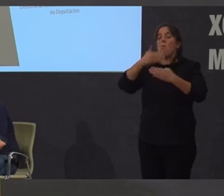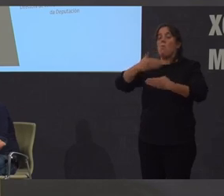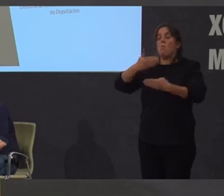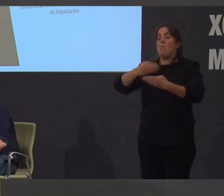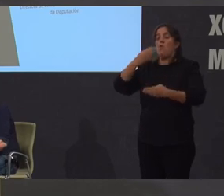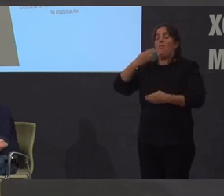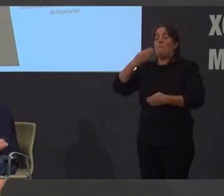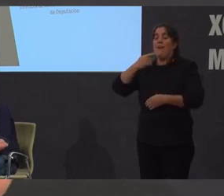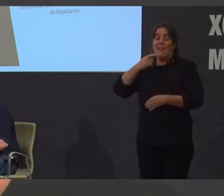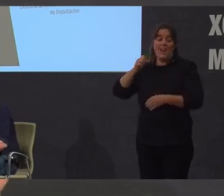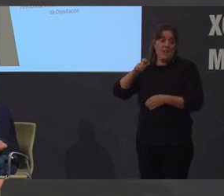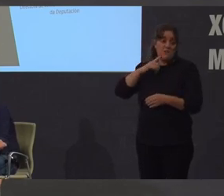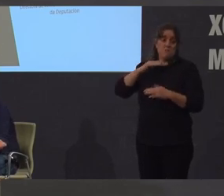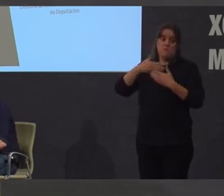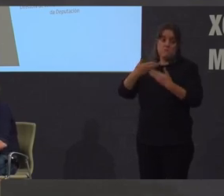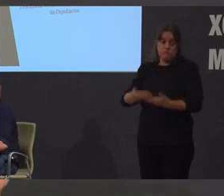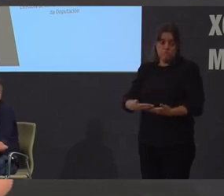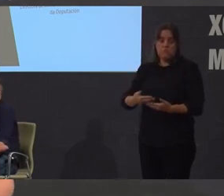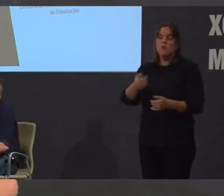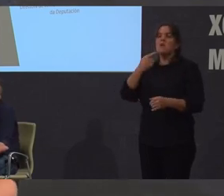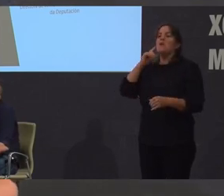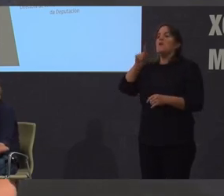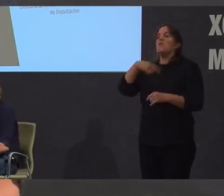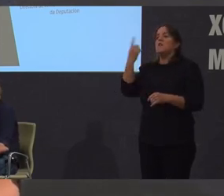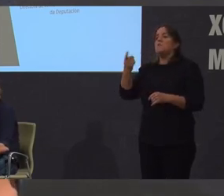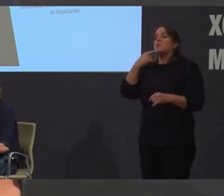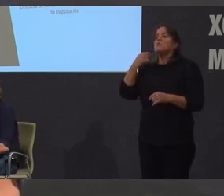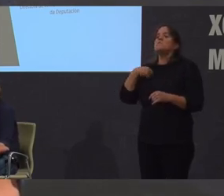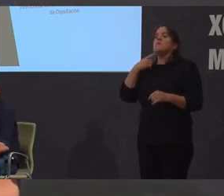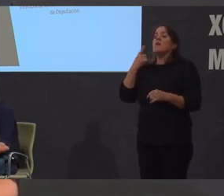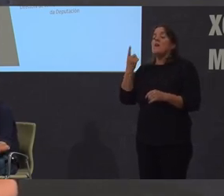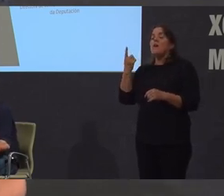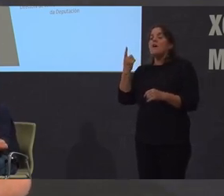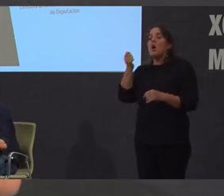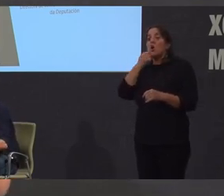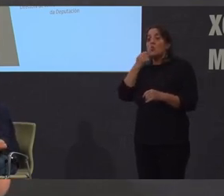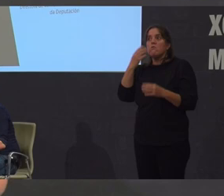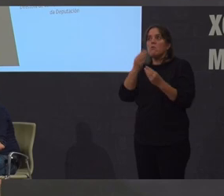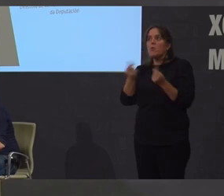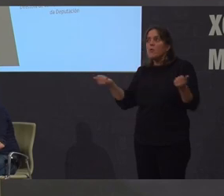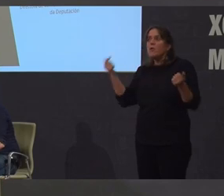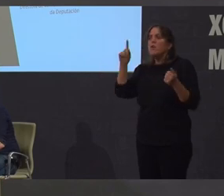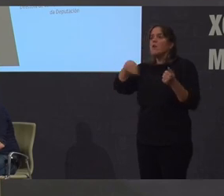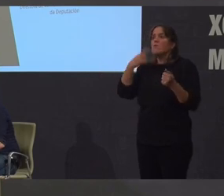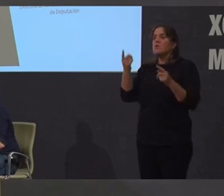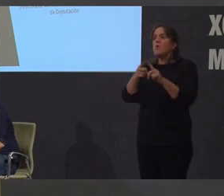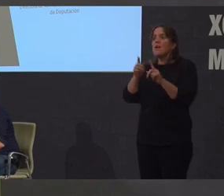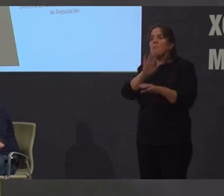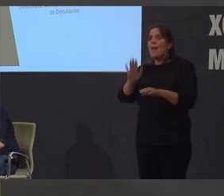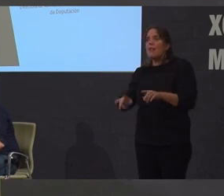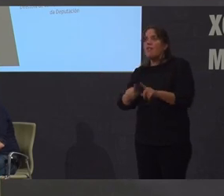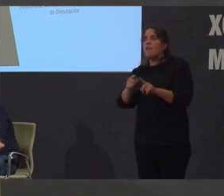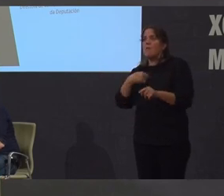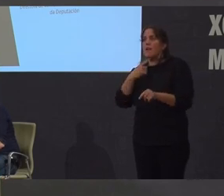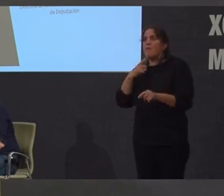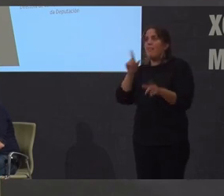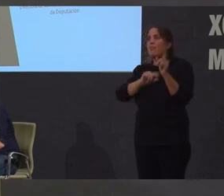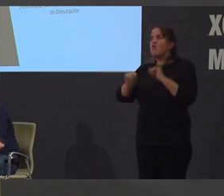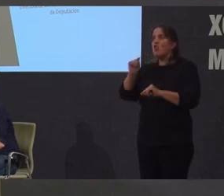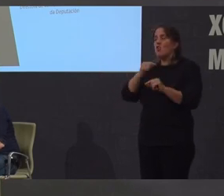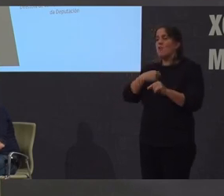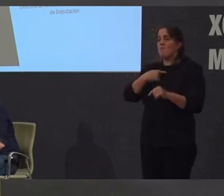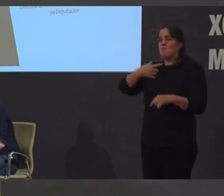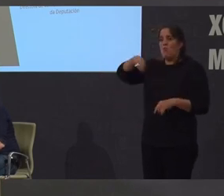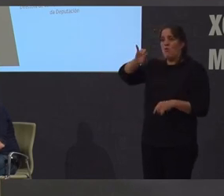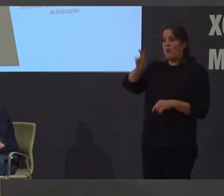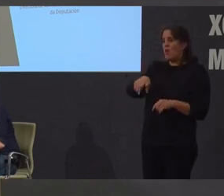la desaparición de la Unión Soviética y de ese ogro rojo, ¿no?, que hacía que no tuviesen que tomar ciertas decisiones que se